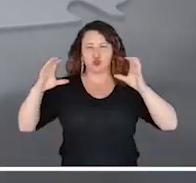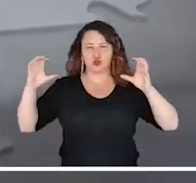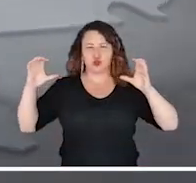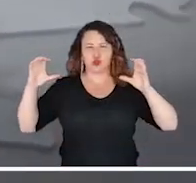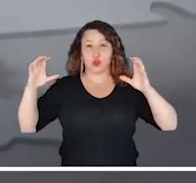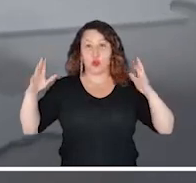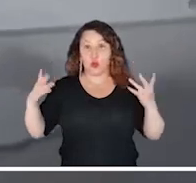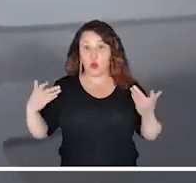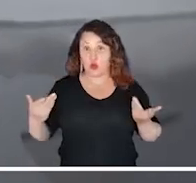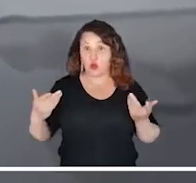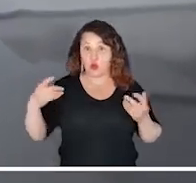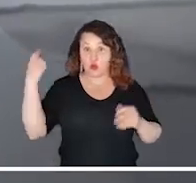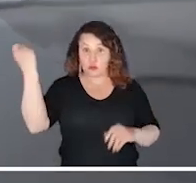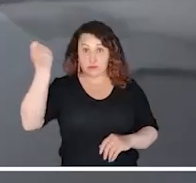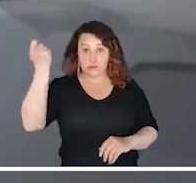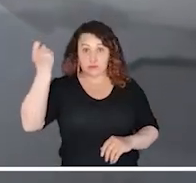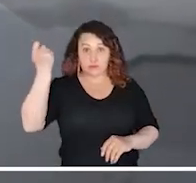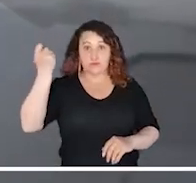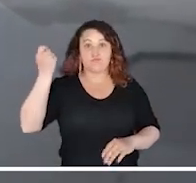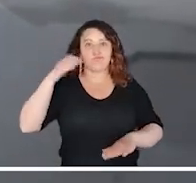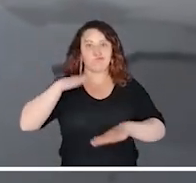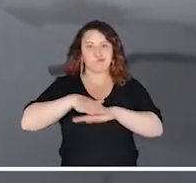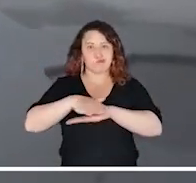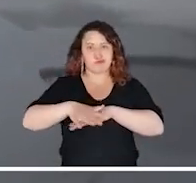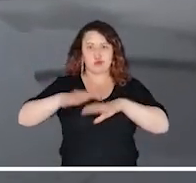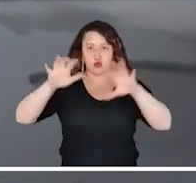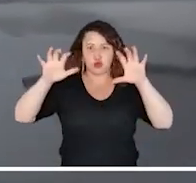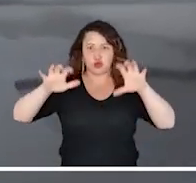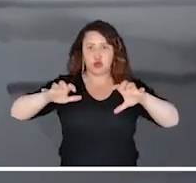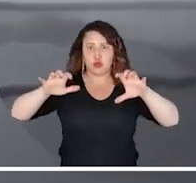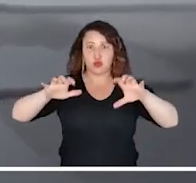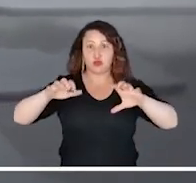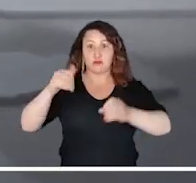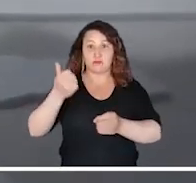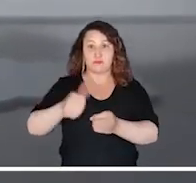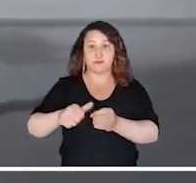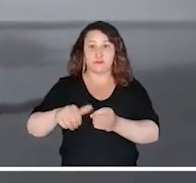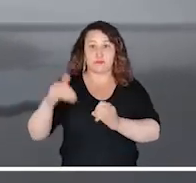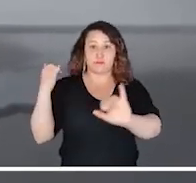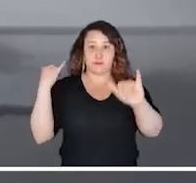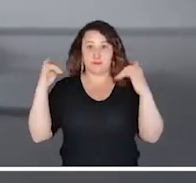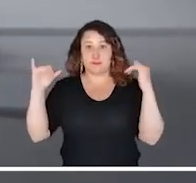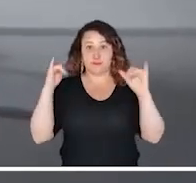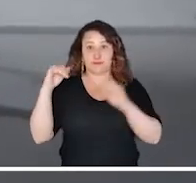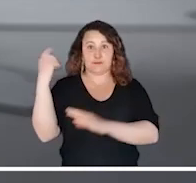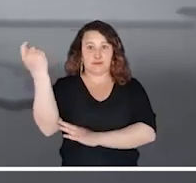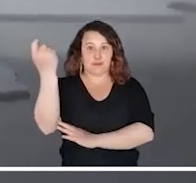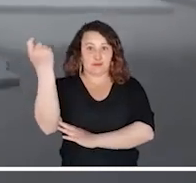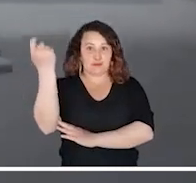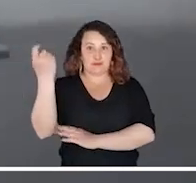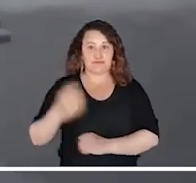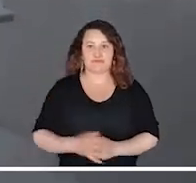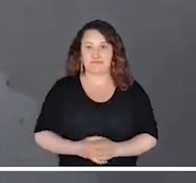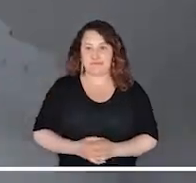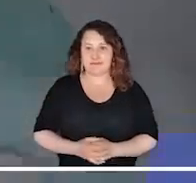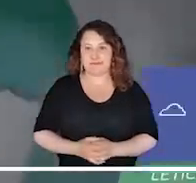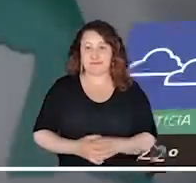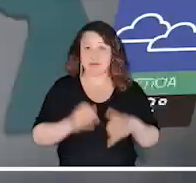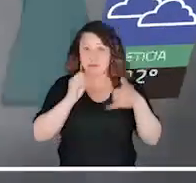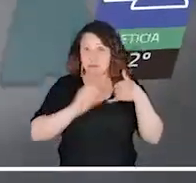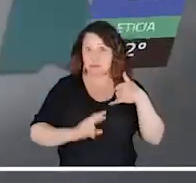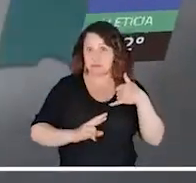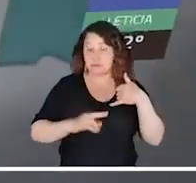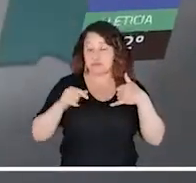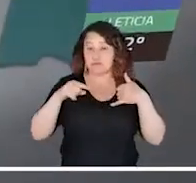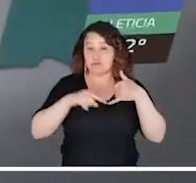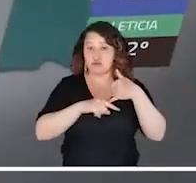mayormente nuboso que se percibirá en los llanos orientales provocará lluvias moderadas en Arauca, Casanare y Meta. Al sur del país,